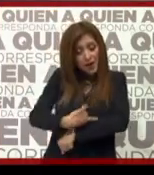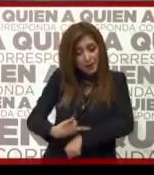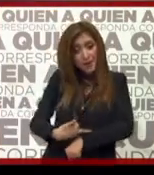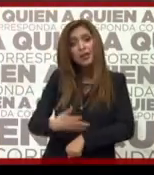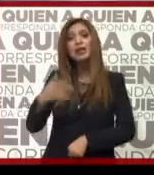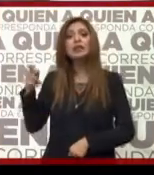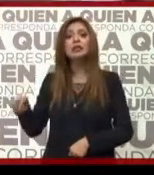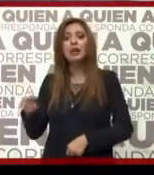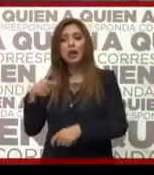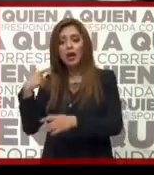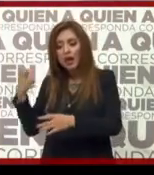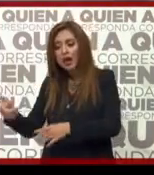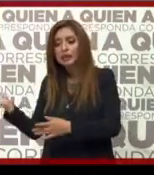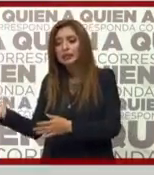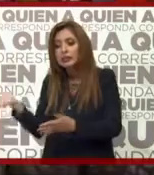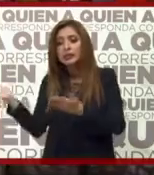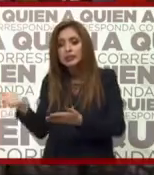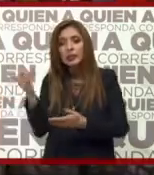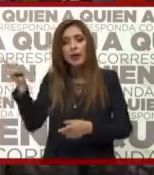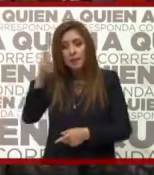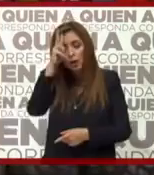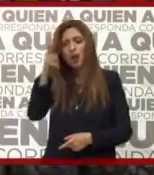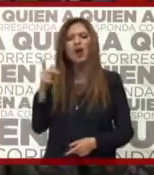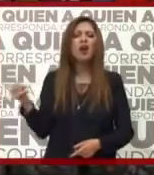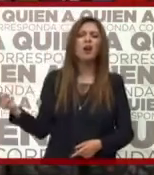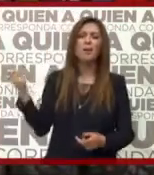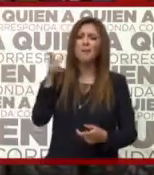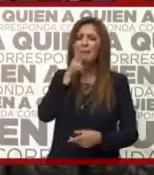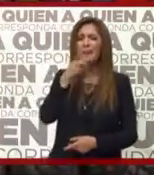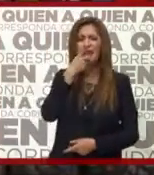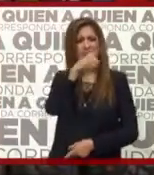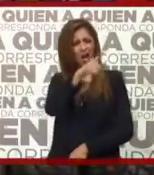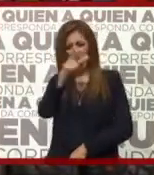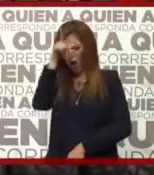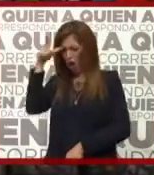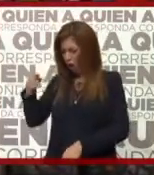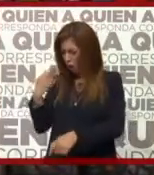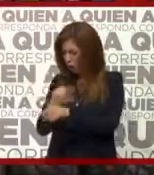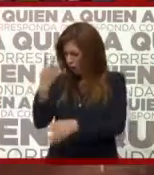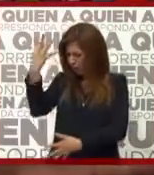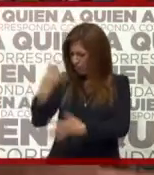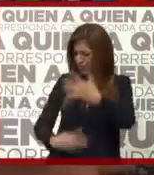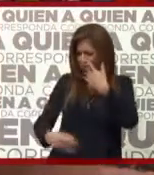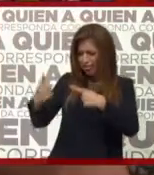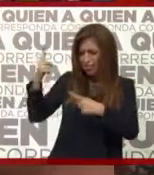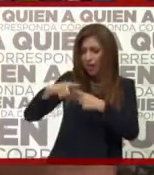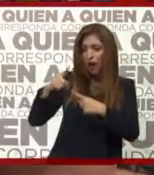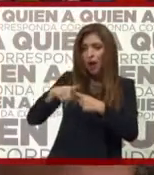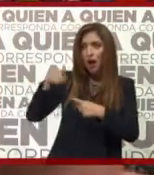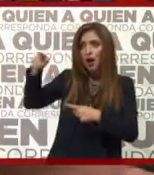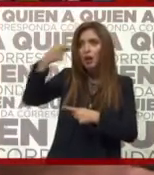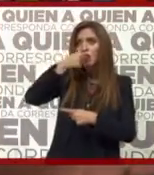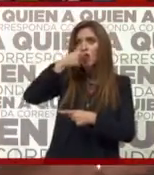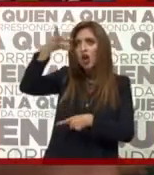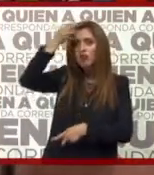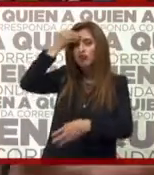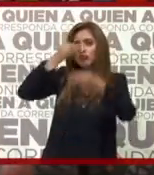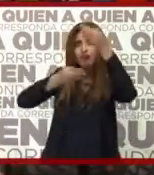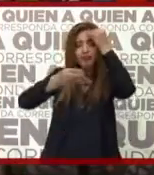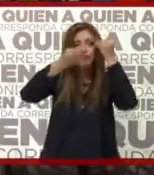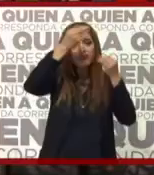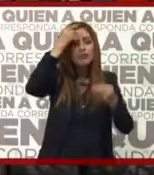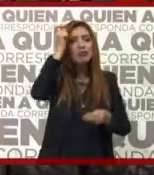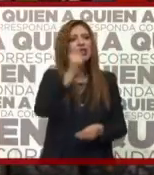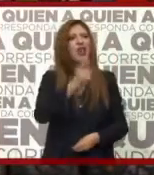incentivan la violencia en la maestra está local de hart de tanta tarea van rompiendo con todos los esquemas de